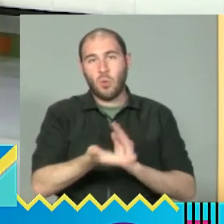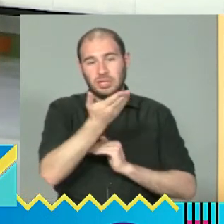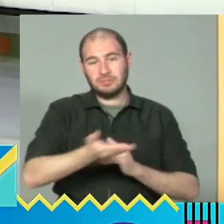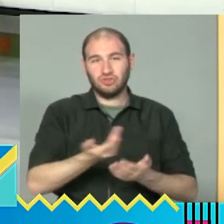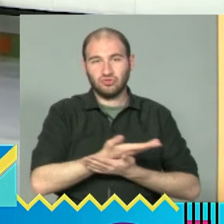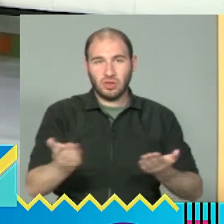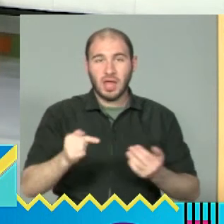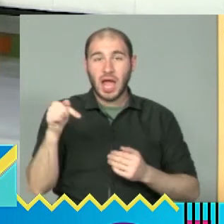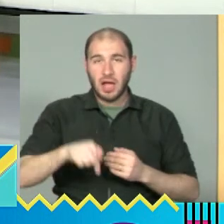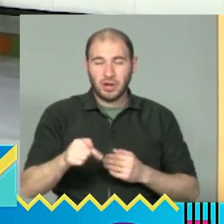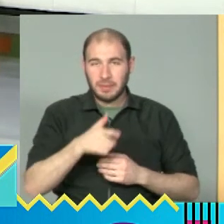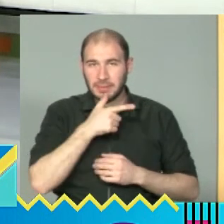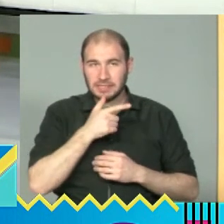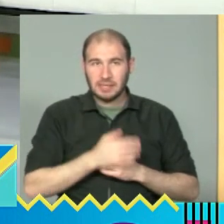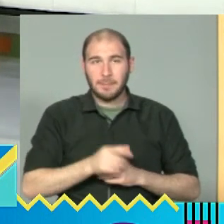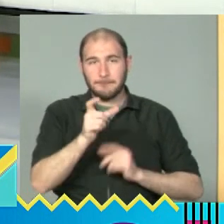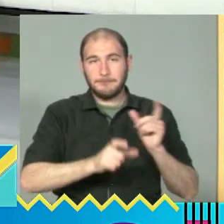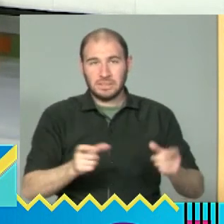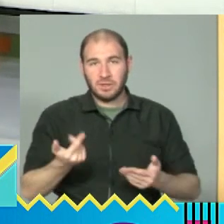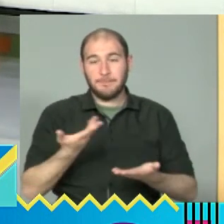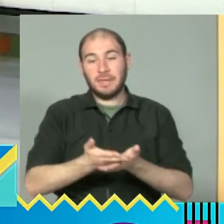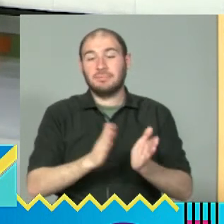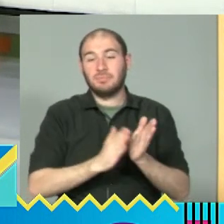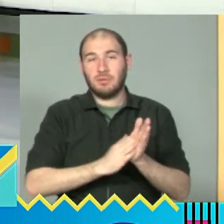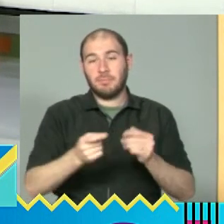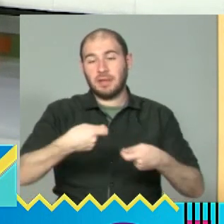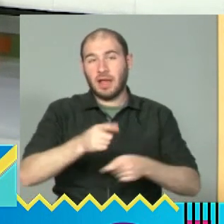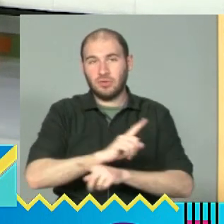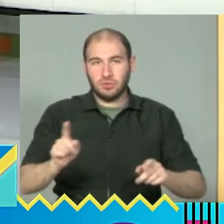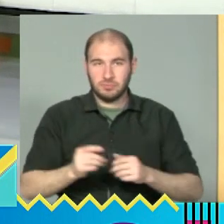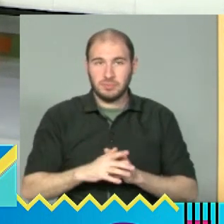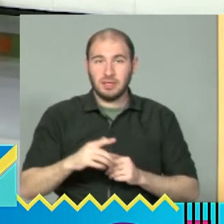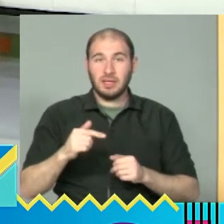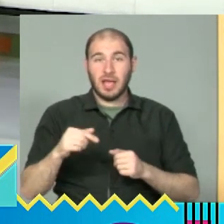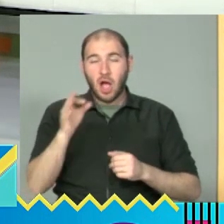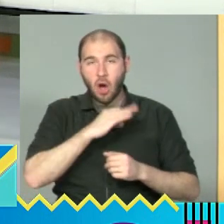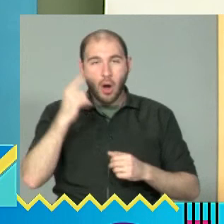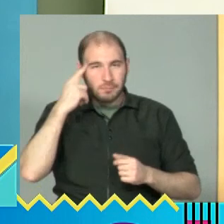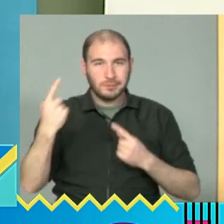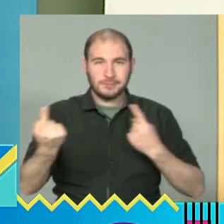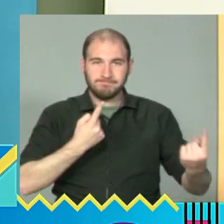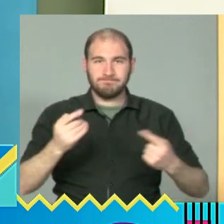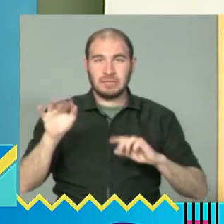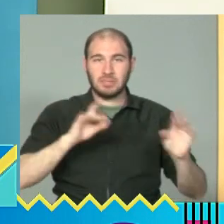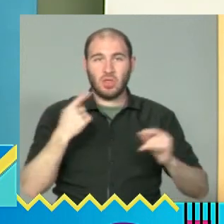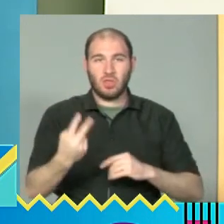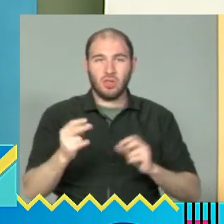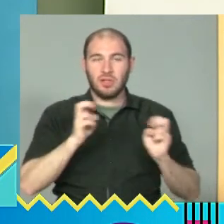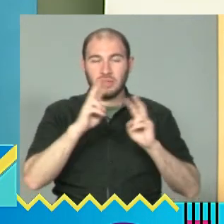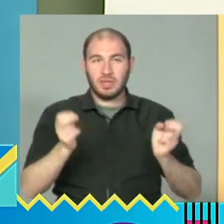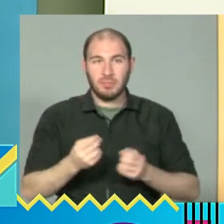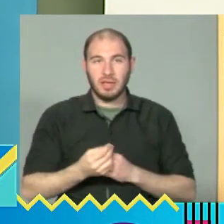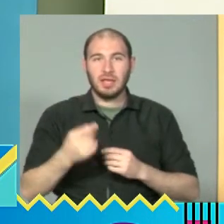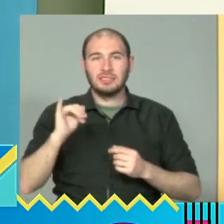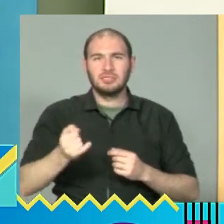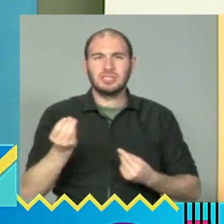gente y hoy creo que la gente está mandando señales y no a los mercados. Bueno, nos quedamos con las opiniones de nuestros dos invitados en cuanto a qué es lo que